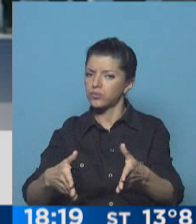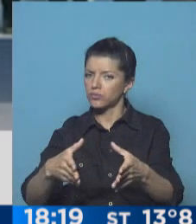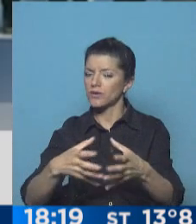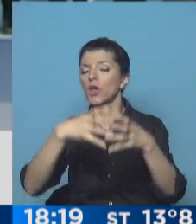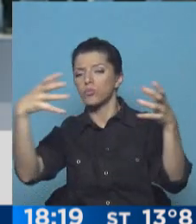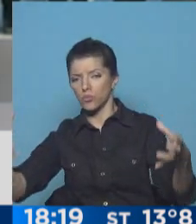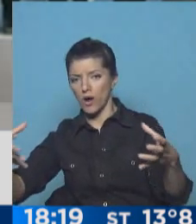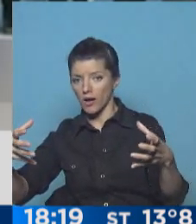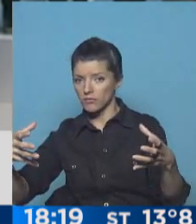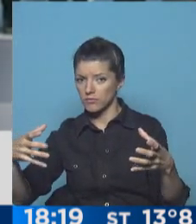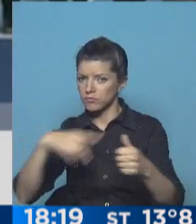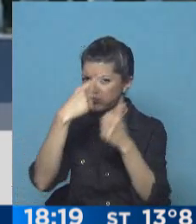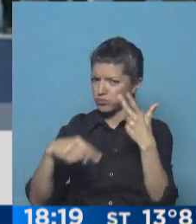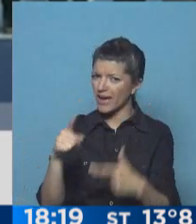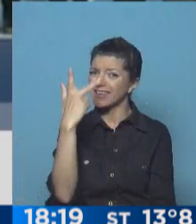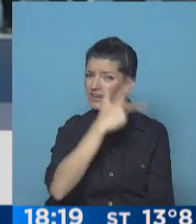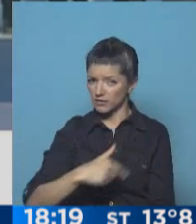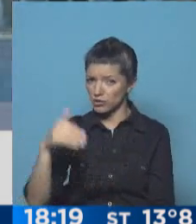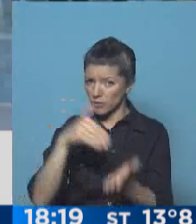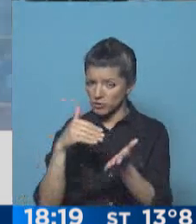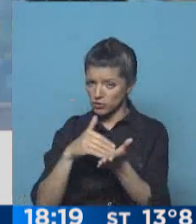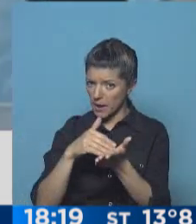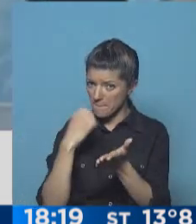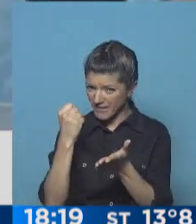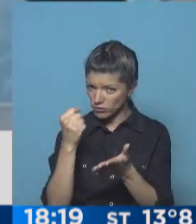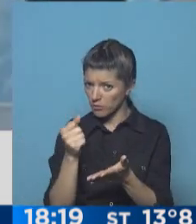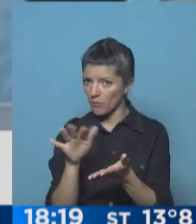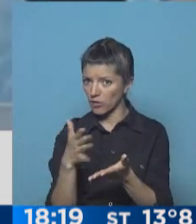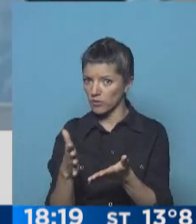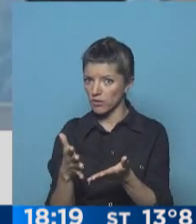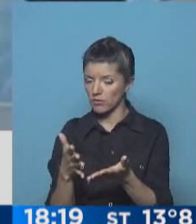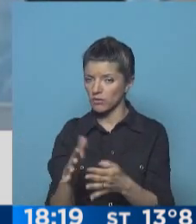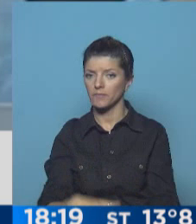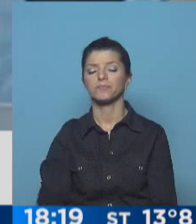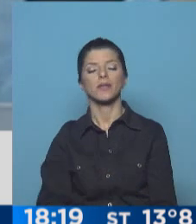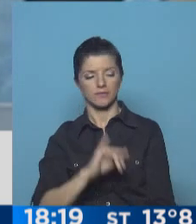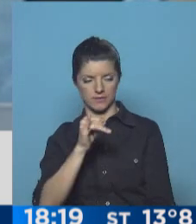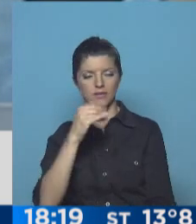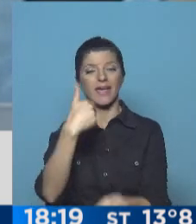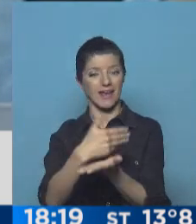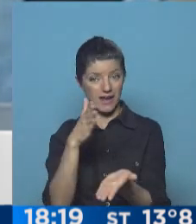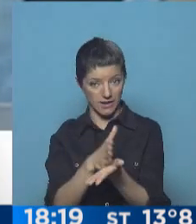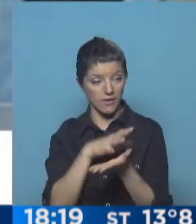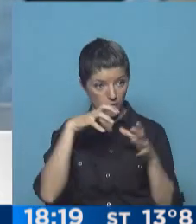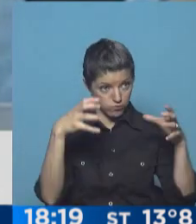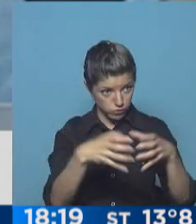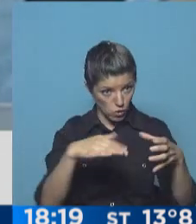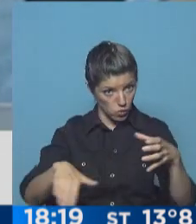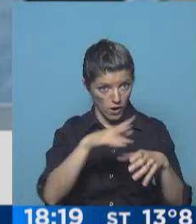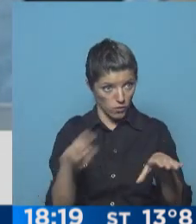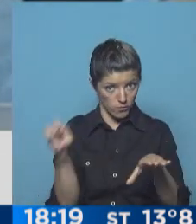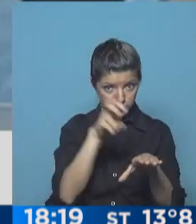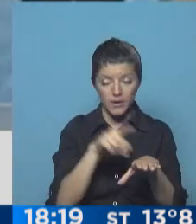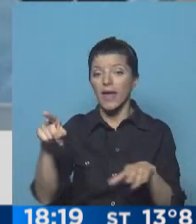y preembarque? Es casi 300 millones de pesos, ¿no? Sí, el área de terminal son 300 millones, la